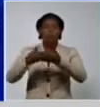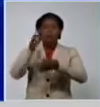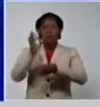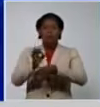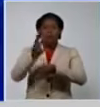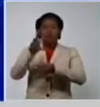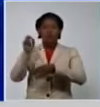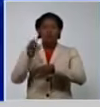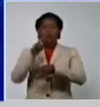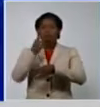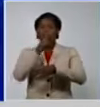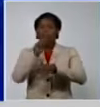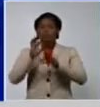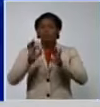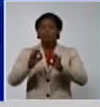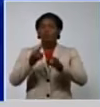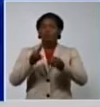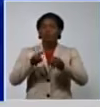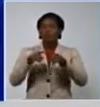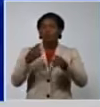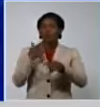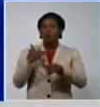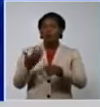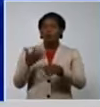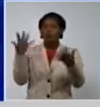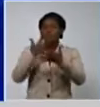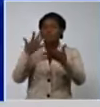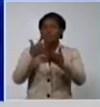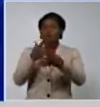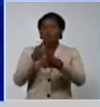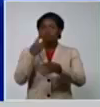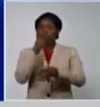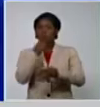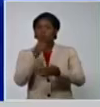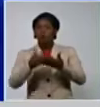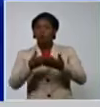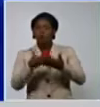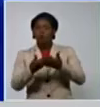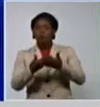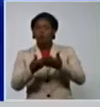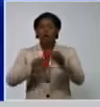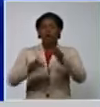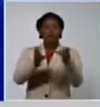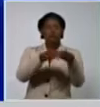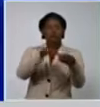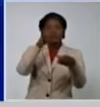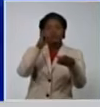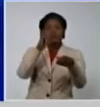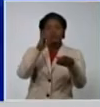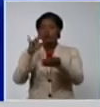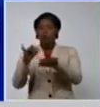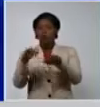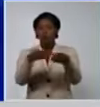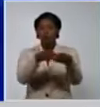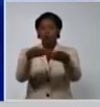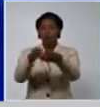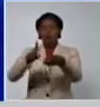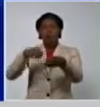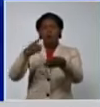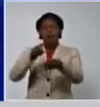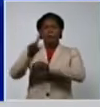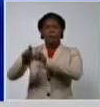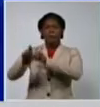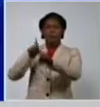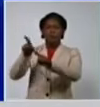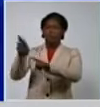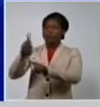¿Qué tan efectivo es? ¿A quién se le hace? ¿Por qué no se le hace a todo el mundo? Son preguntas para mañana a las 9 en punto, cuando estaremos de regreso